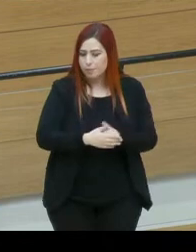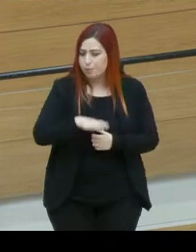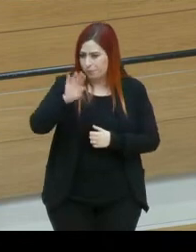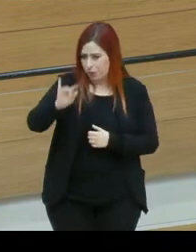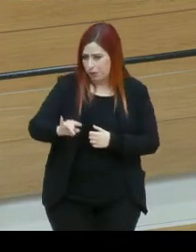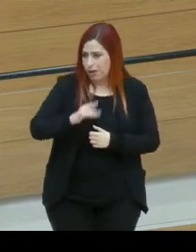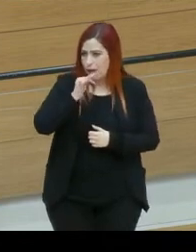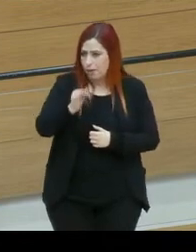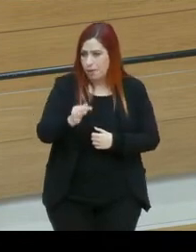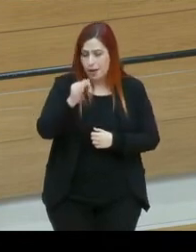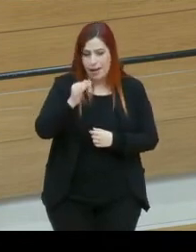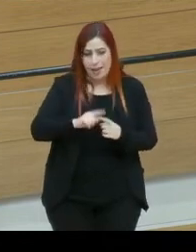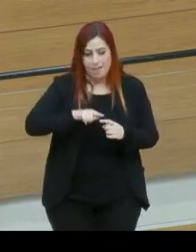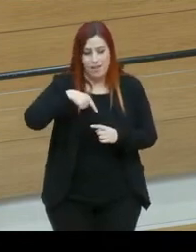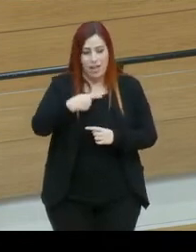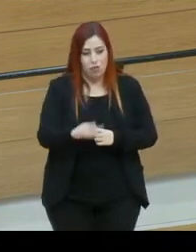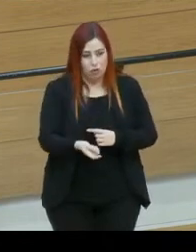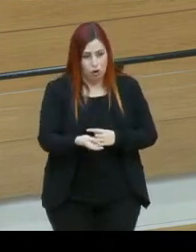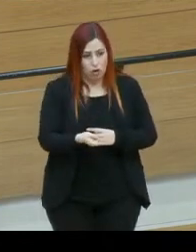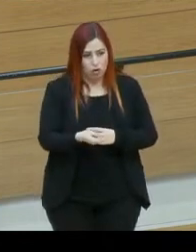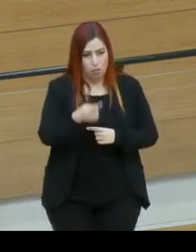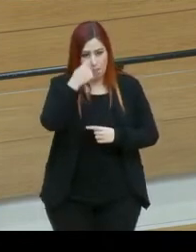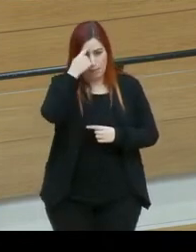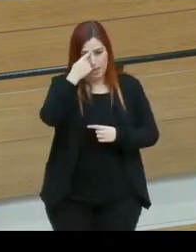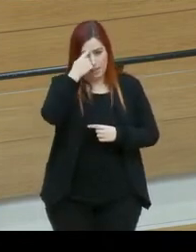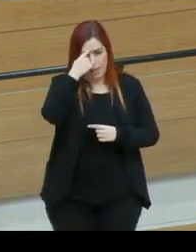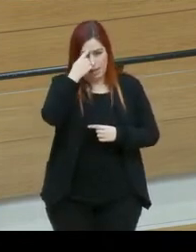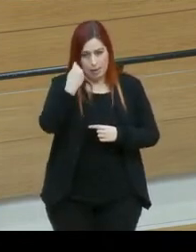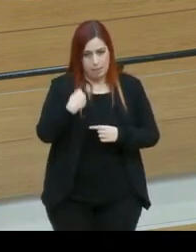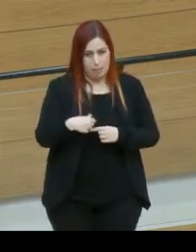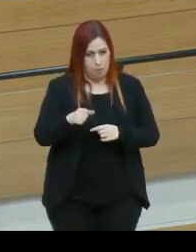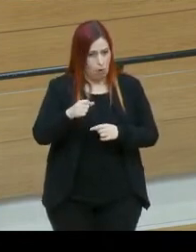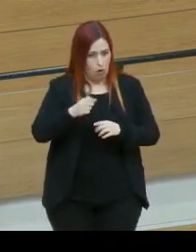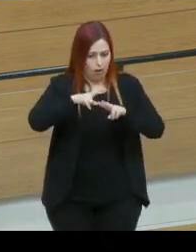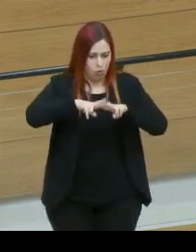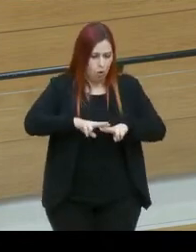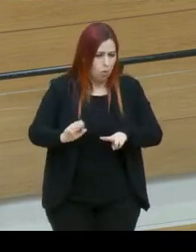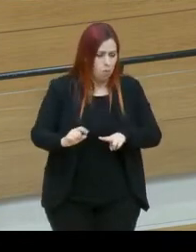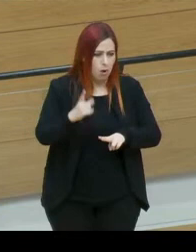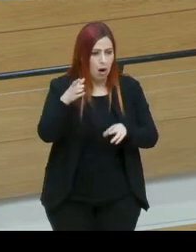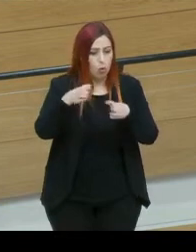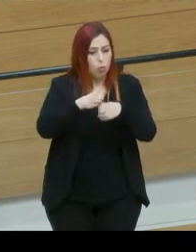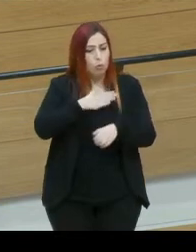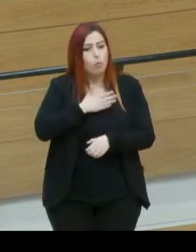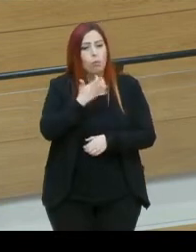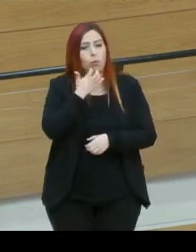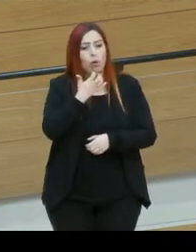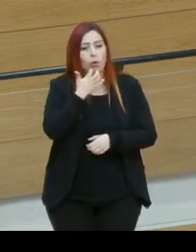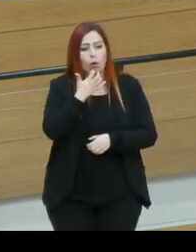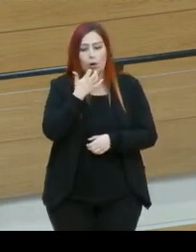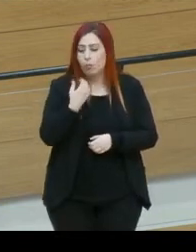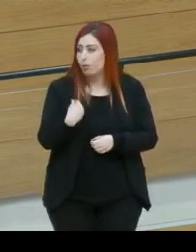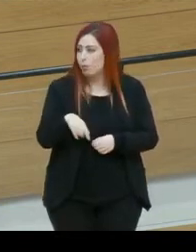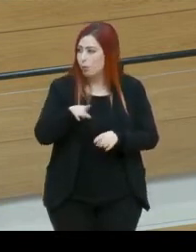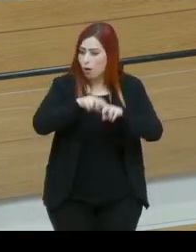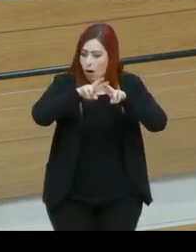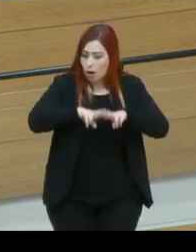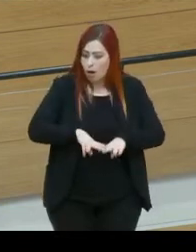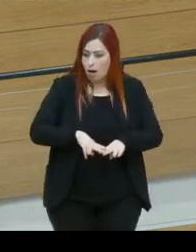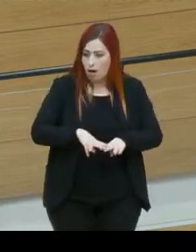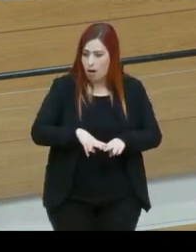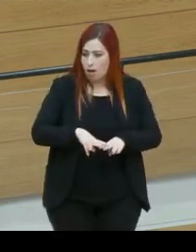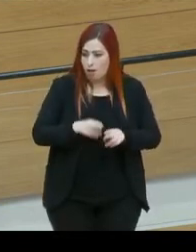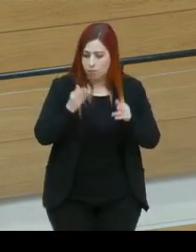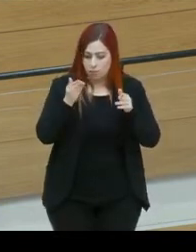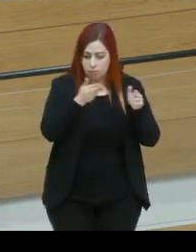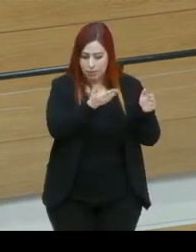además los efectos a nivel mental son los que están más estudiados. En mi grupo, por ejemplo, como es lo que está más estudiado, nos centramos en